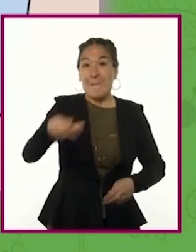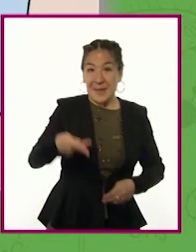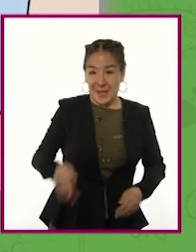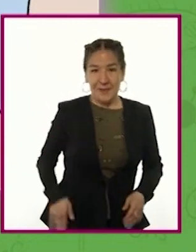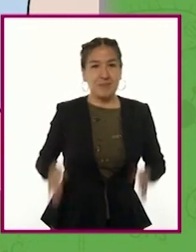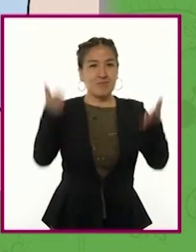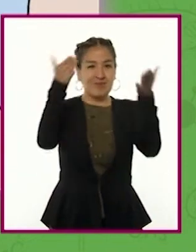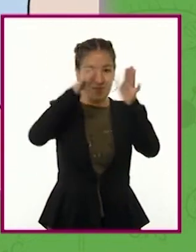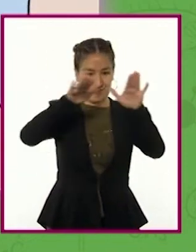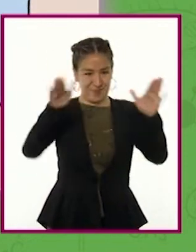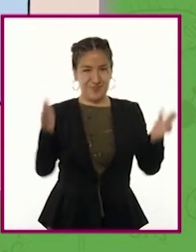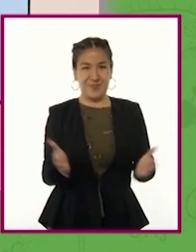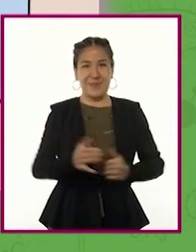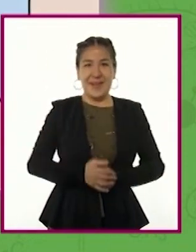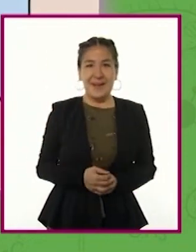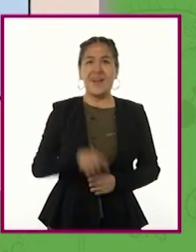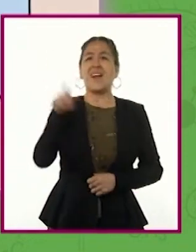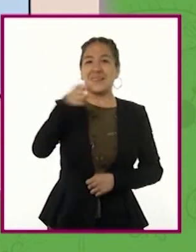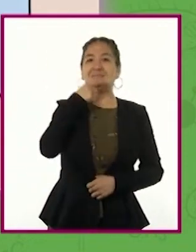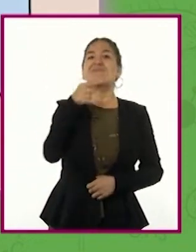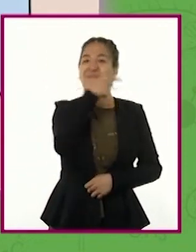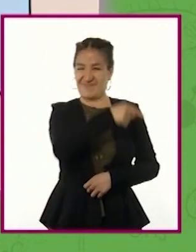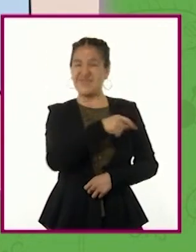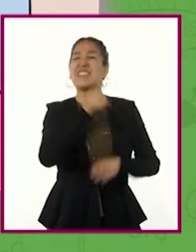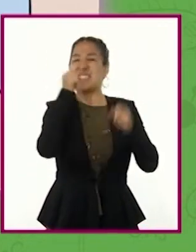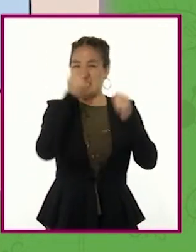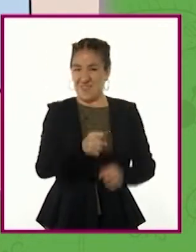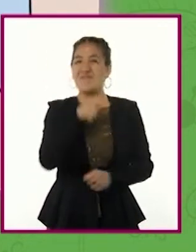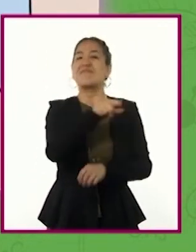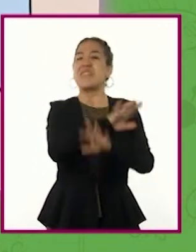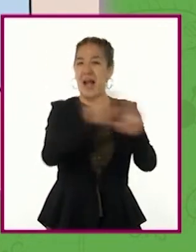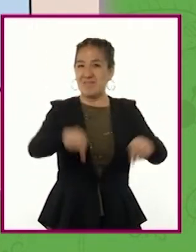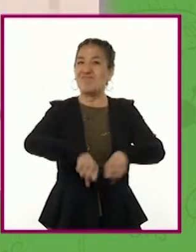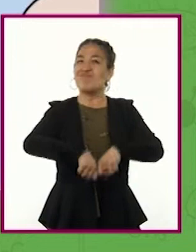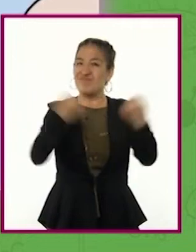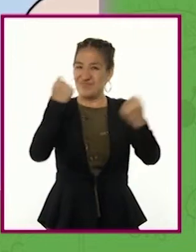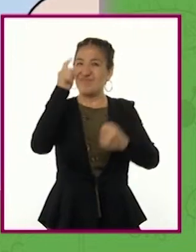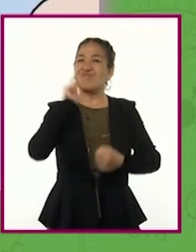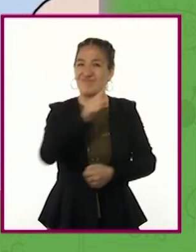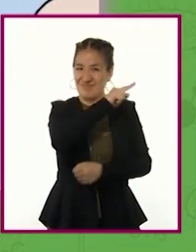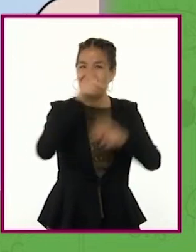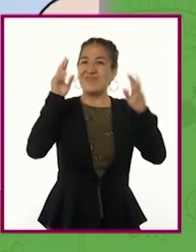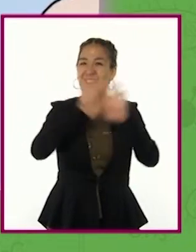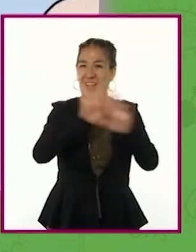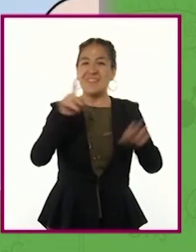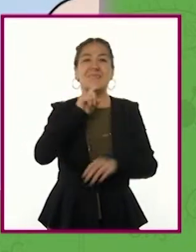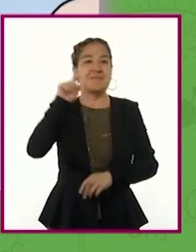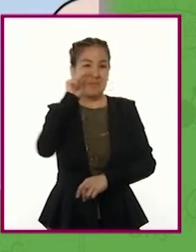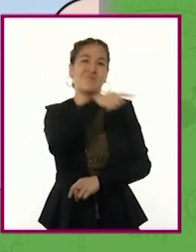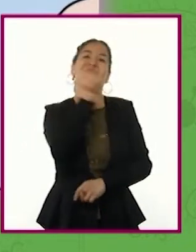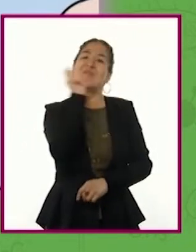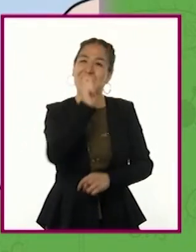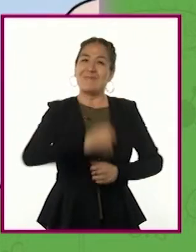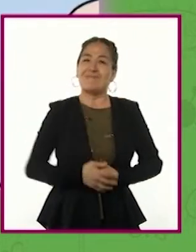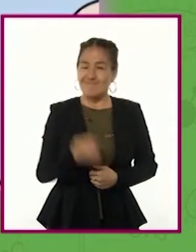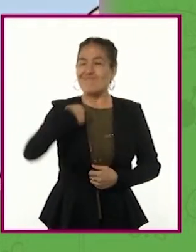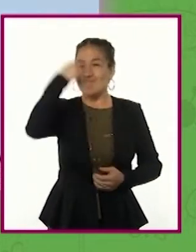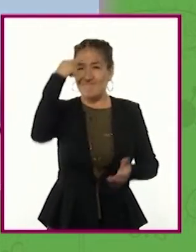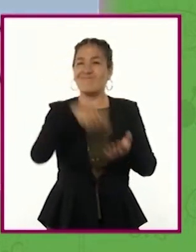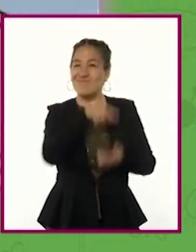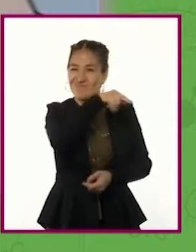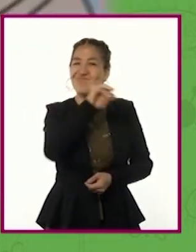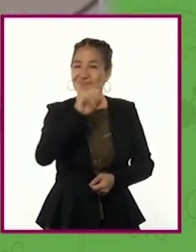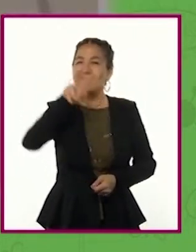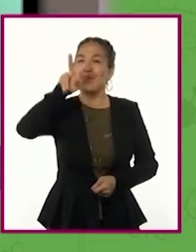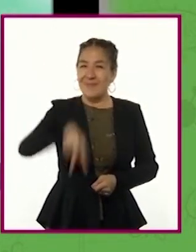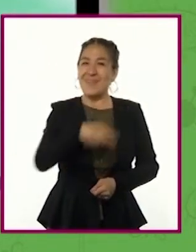curviadas, lo cual dijeron es señal de que ha perdido la virginidad y como ya ha tenido novio. Yo creo que sí es verdad.